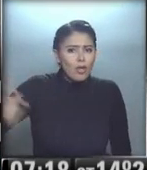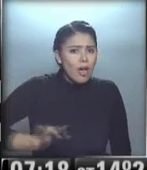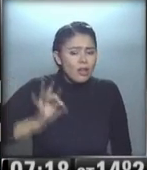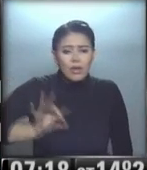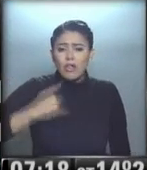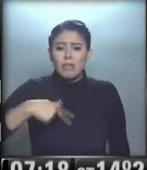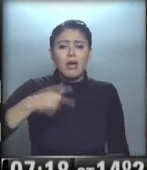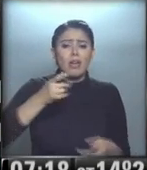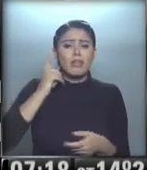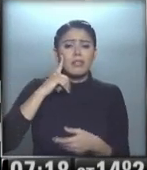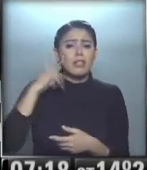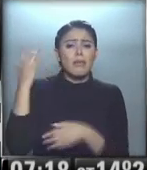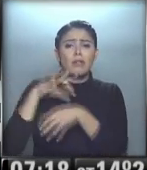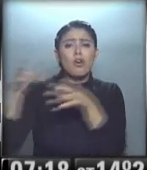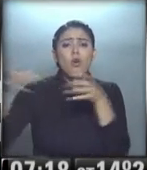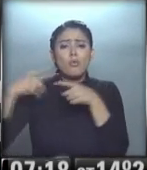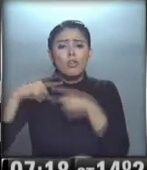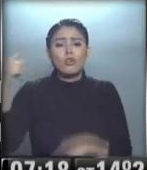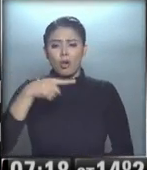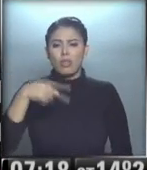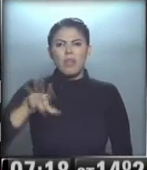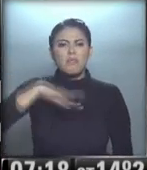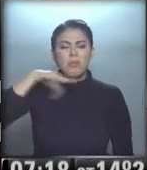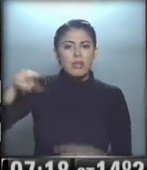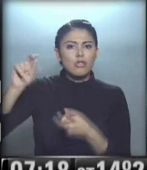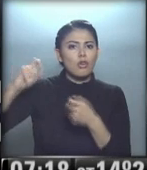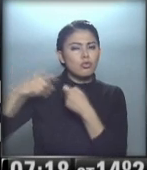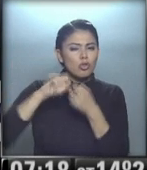a estos imbéciles opositores que se van y pactan con el gobierno.